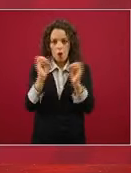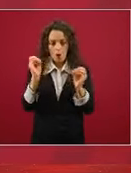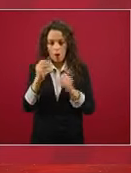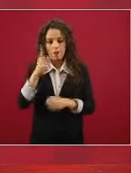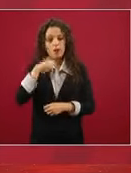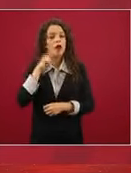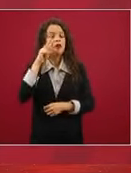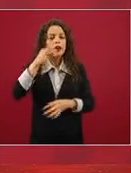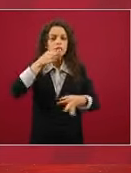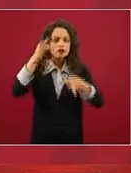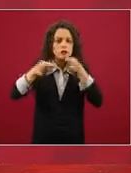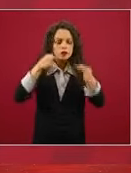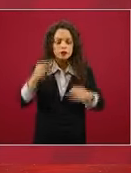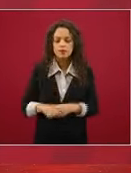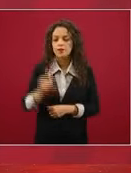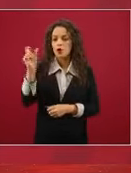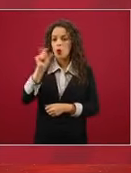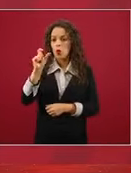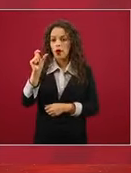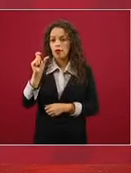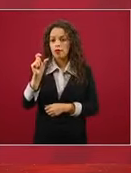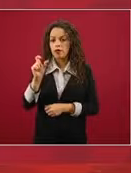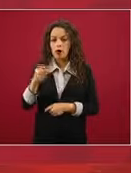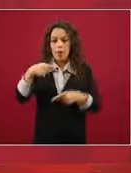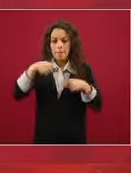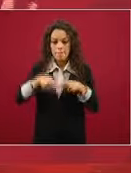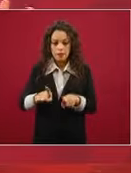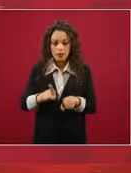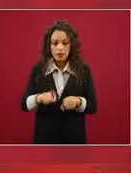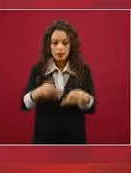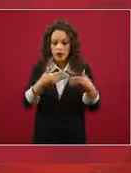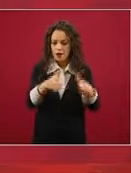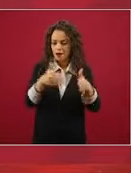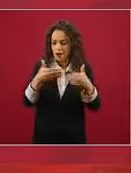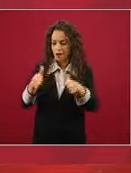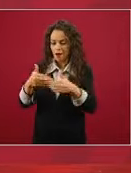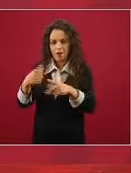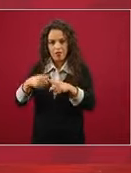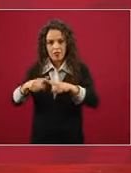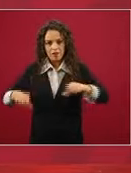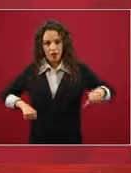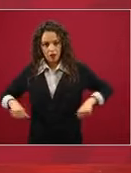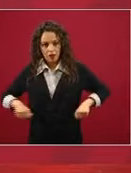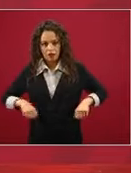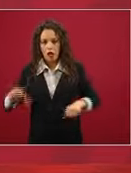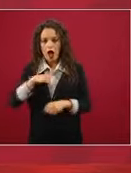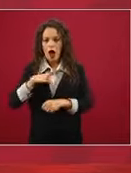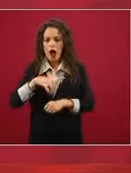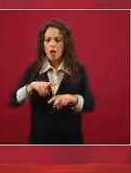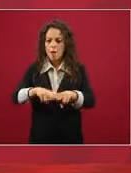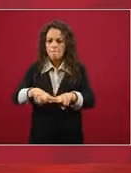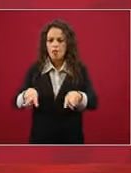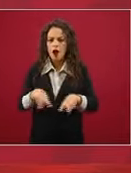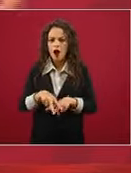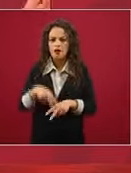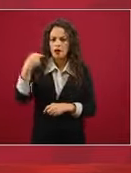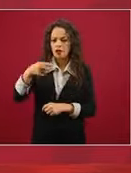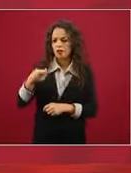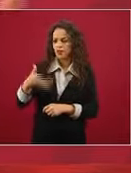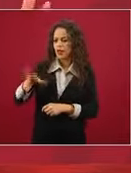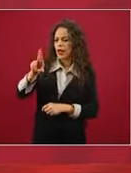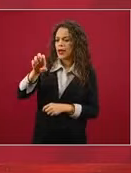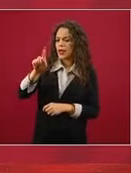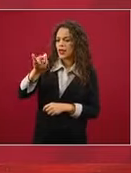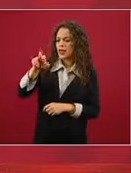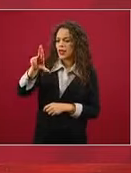de desconfinamiento, se abrió en Madrid, hay un parque público que se llama el Parque del Retiro, un parque muy bonito, un parque